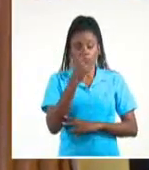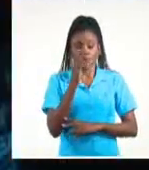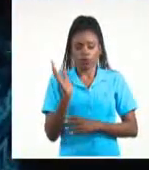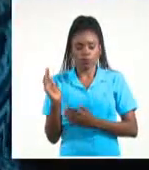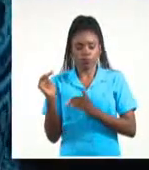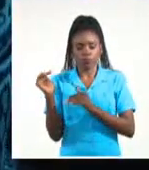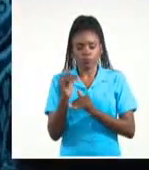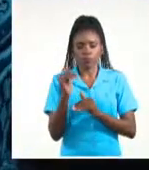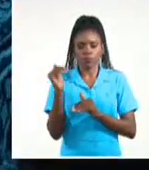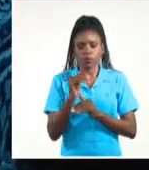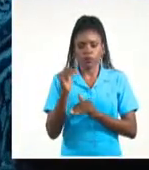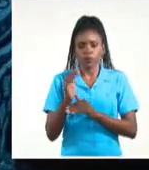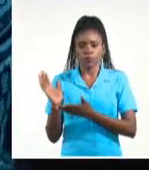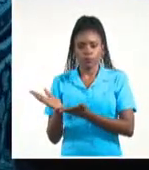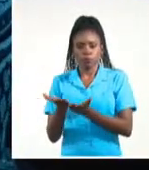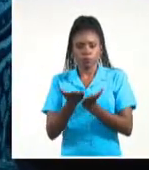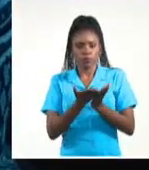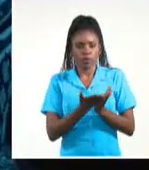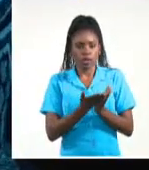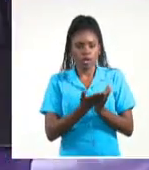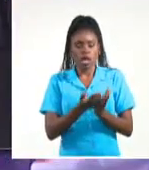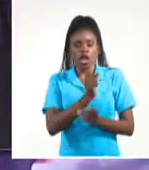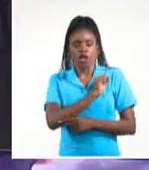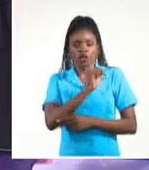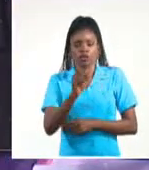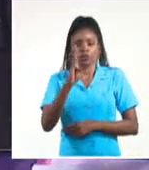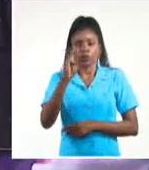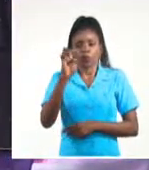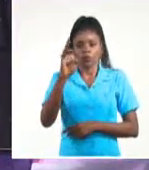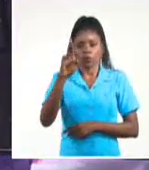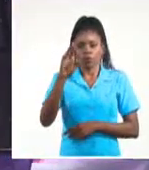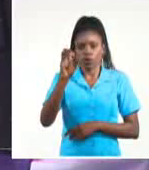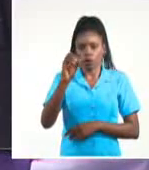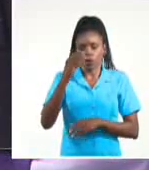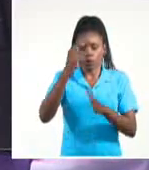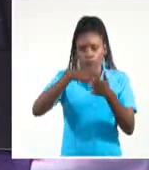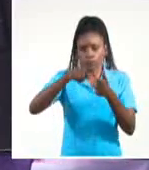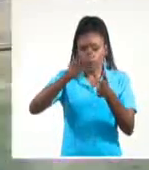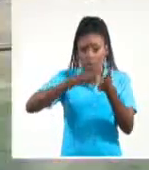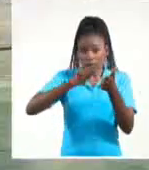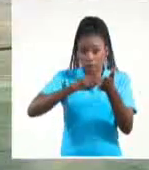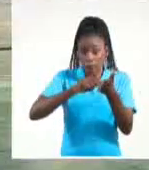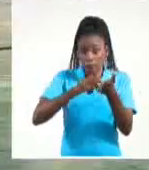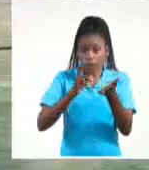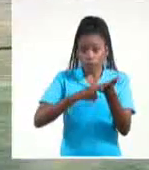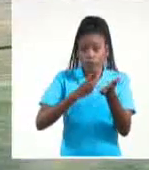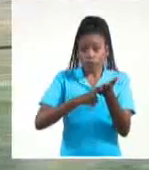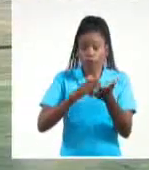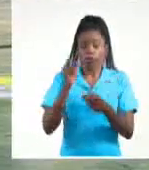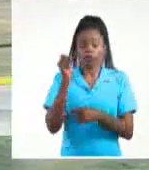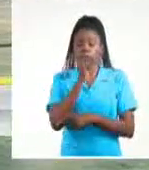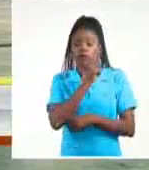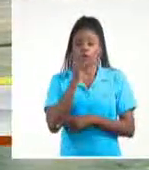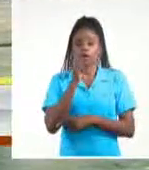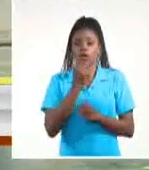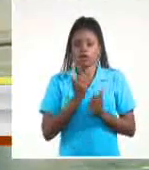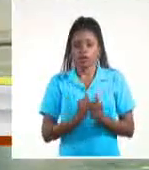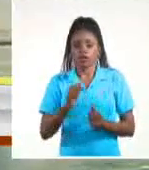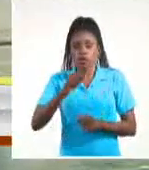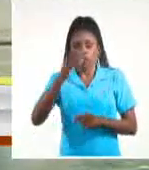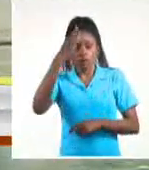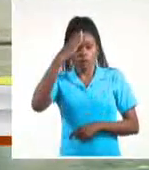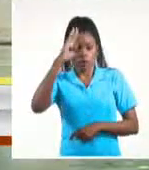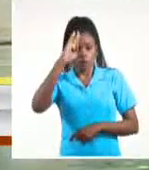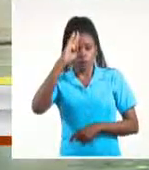espectáculo Triunfo del Bolero para significar el éxito de la inscripción de este género vocal e instrumental nacido en nuestra isla